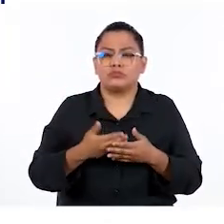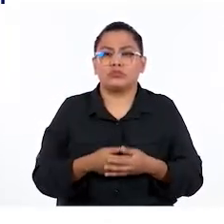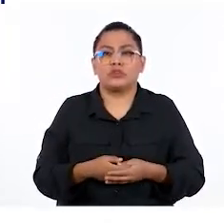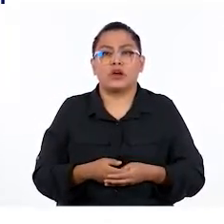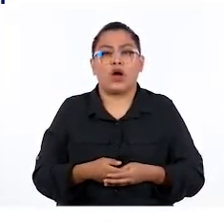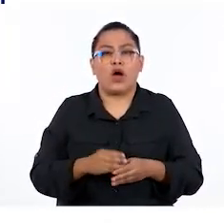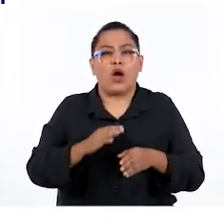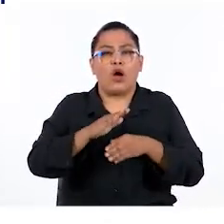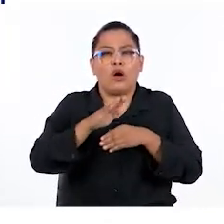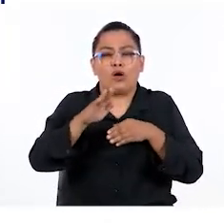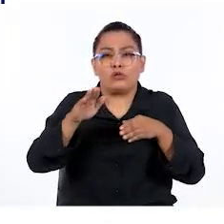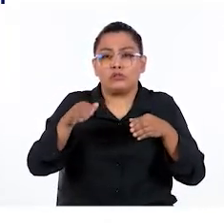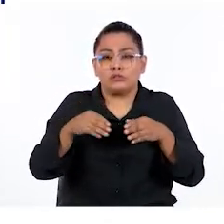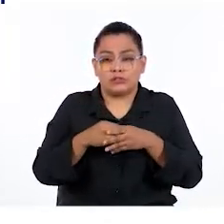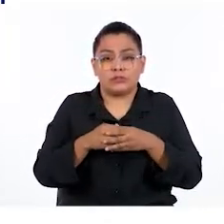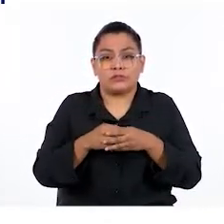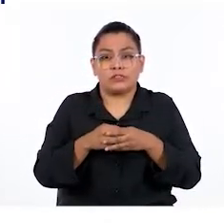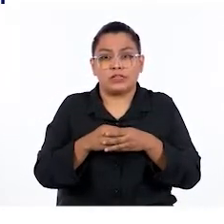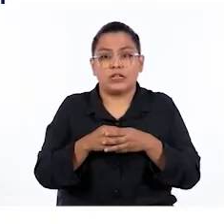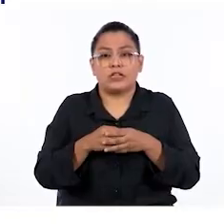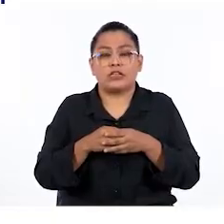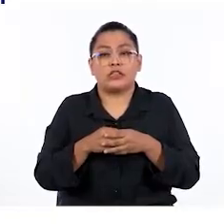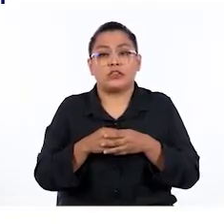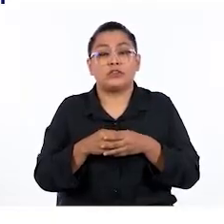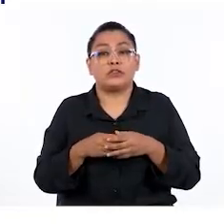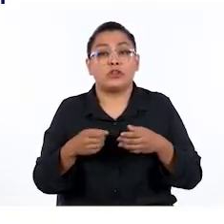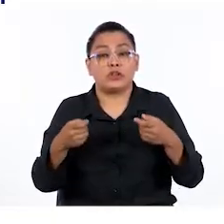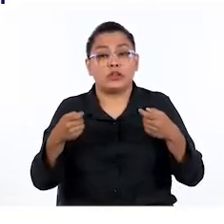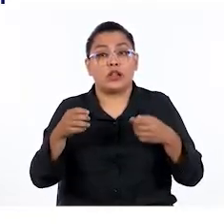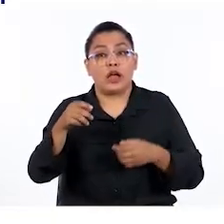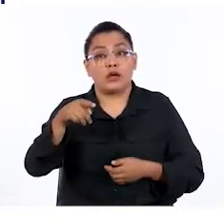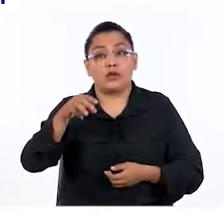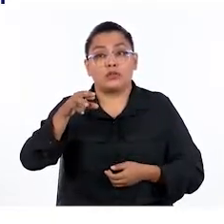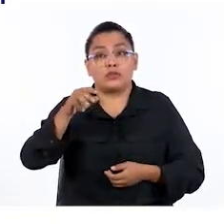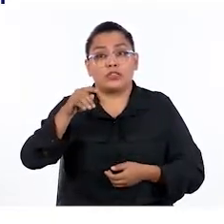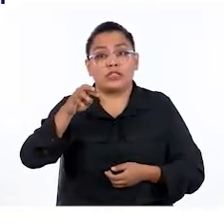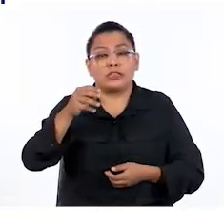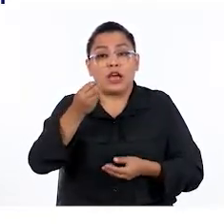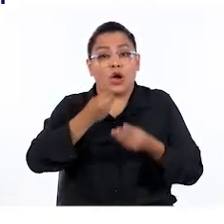generan todas las proteínas que utilizamos los seres vivos.